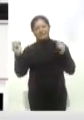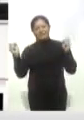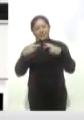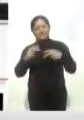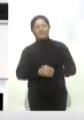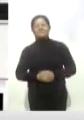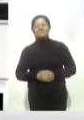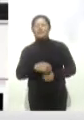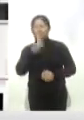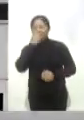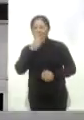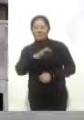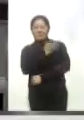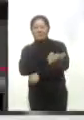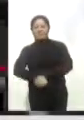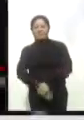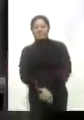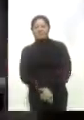Excelente tarde.